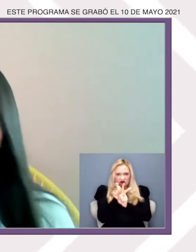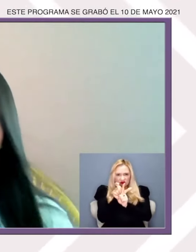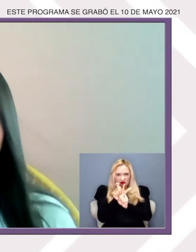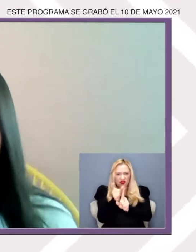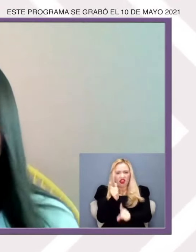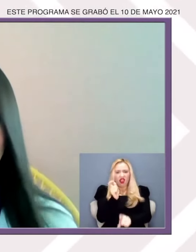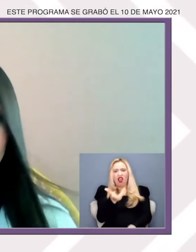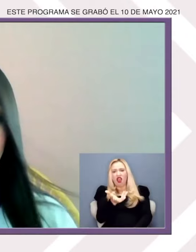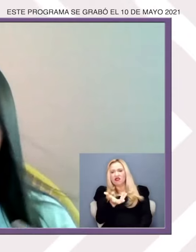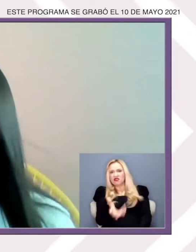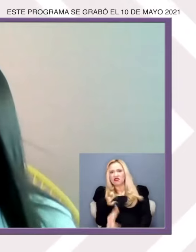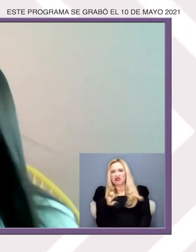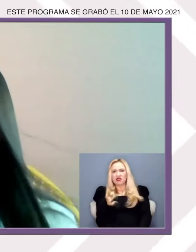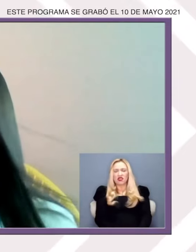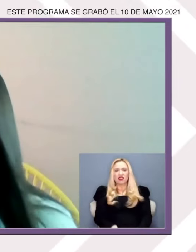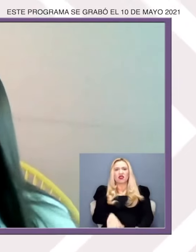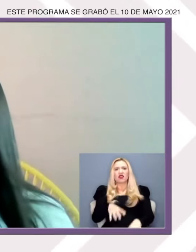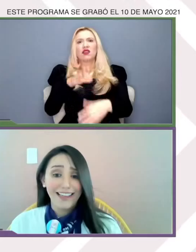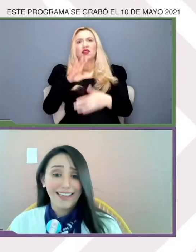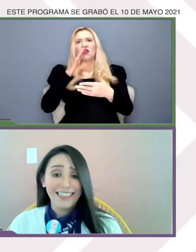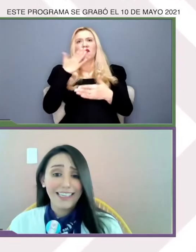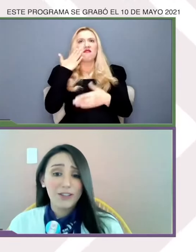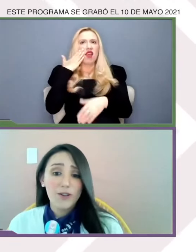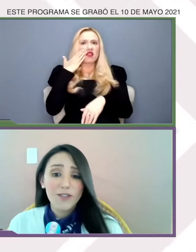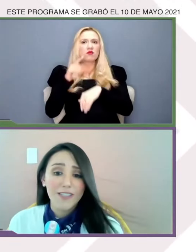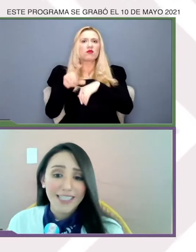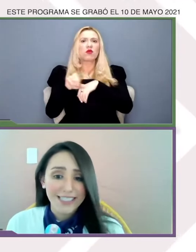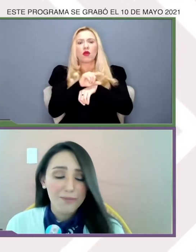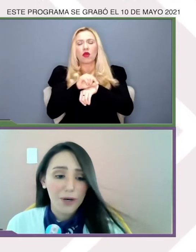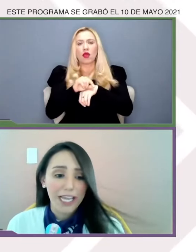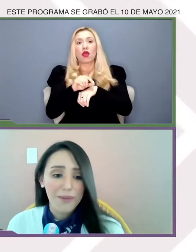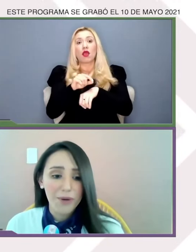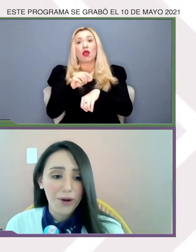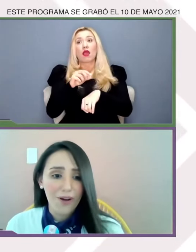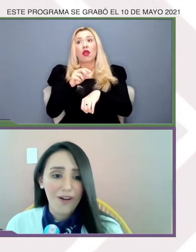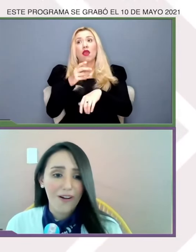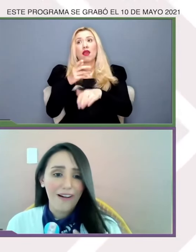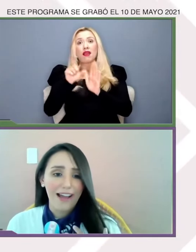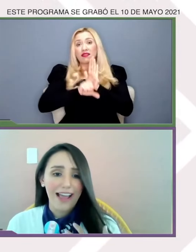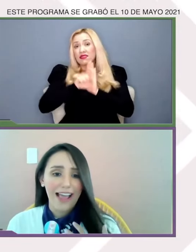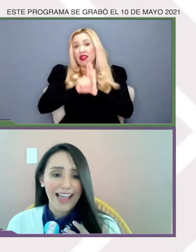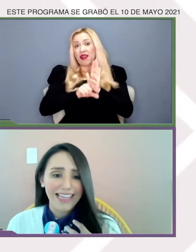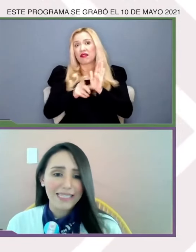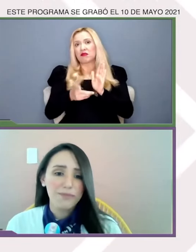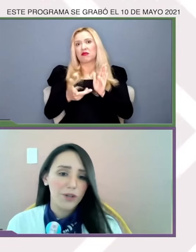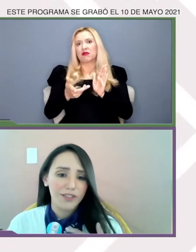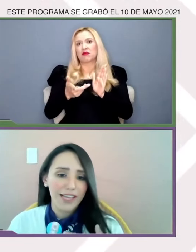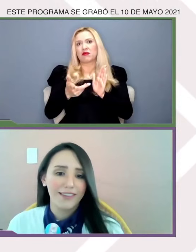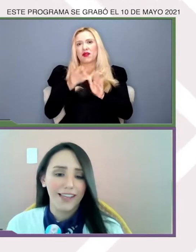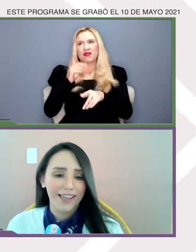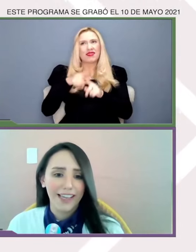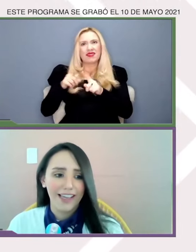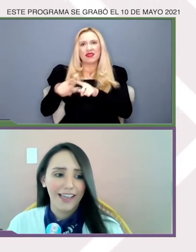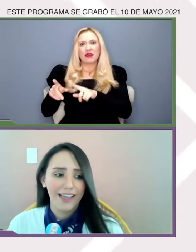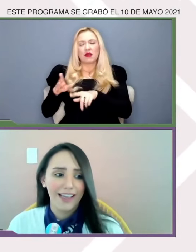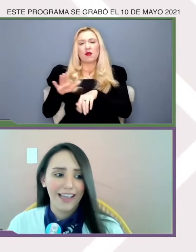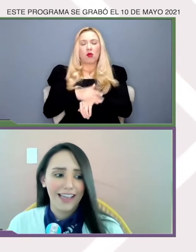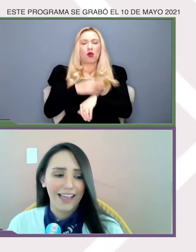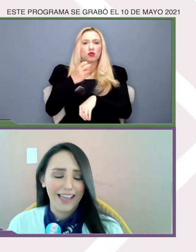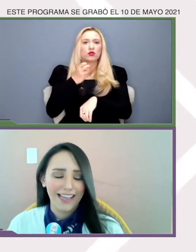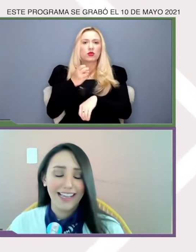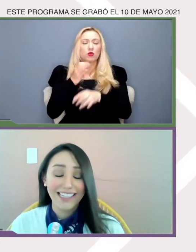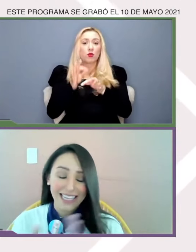hacen sus hijos en redes sociales. Entonces, por ejemplo, es importante